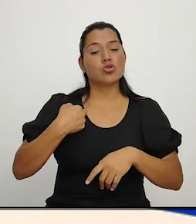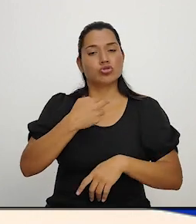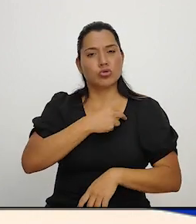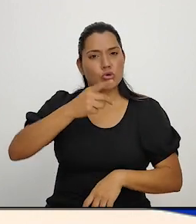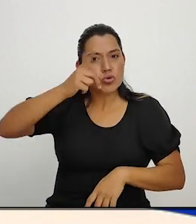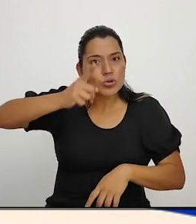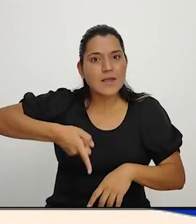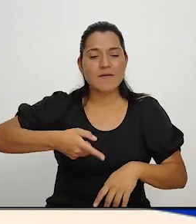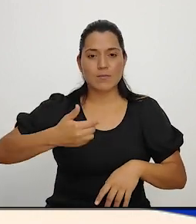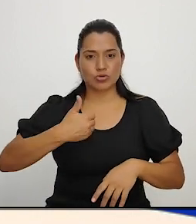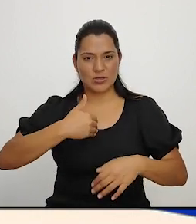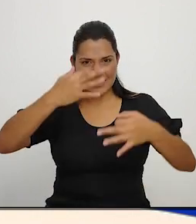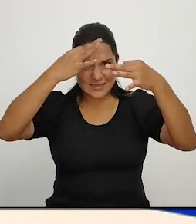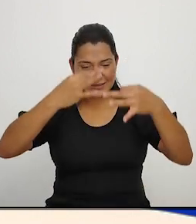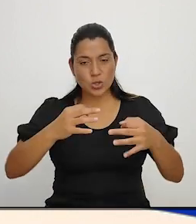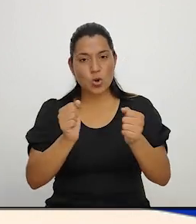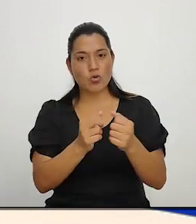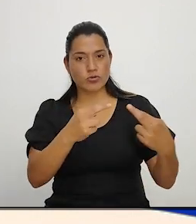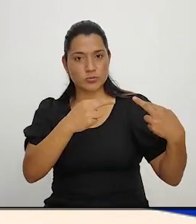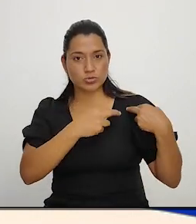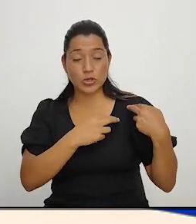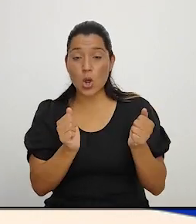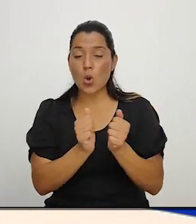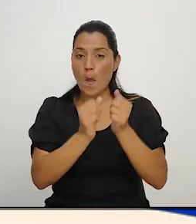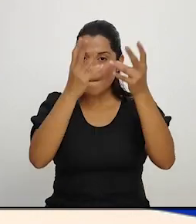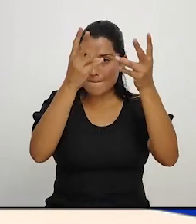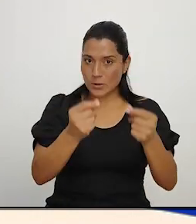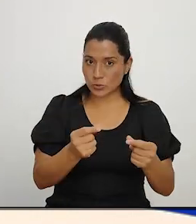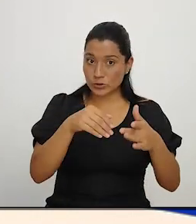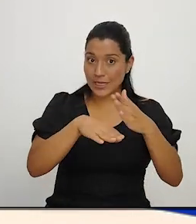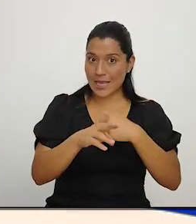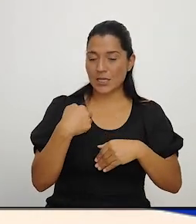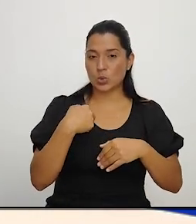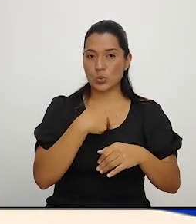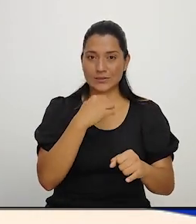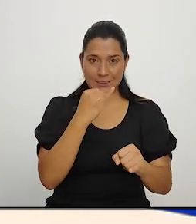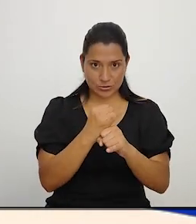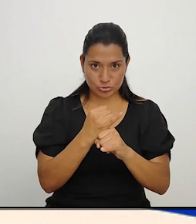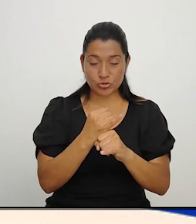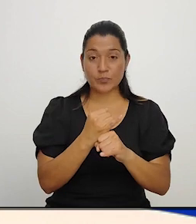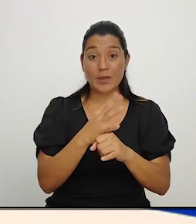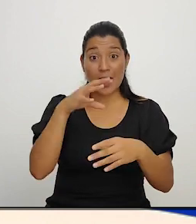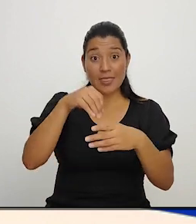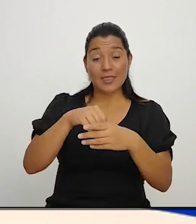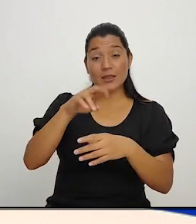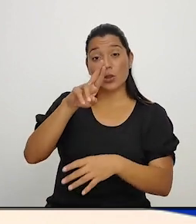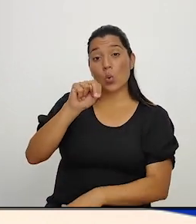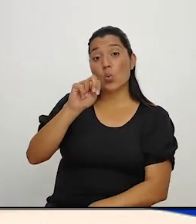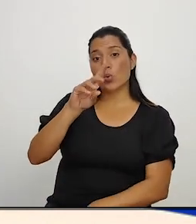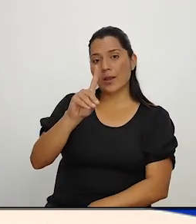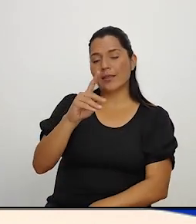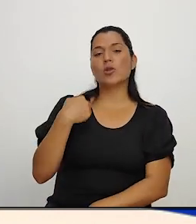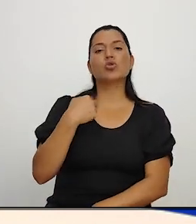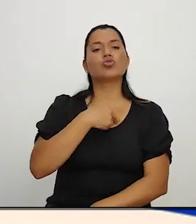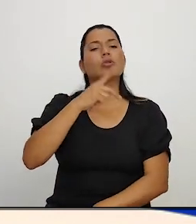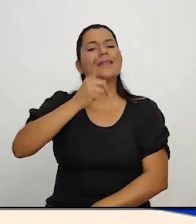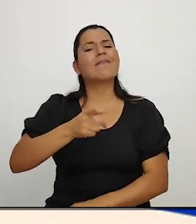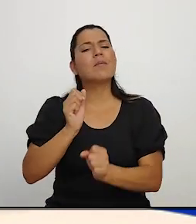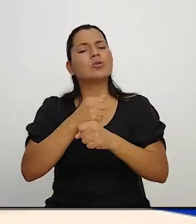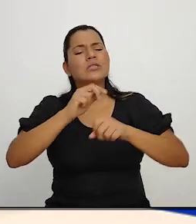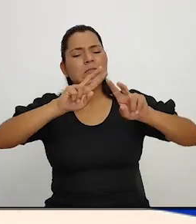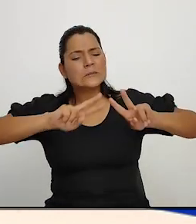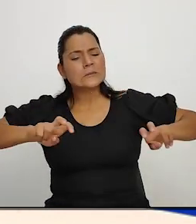actuar de manera responsable con el presupuesto institucional a lo interno de la unet debemos hacer una revisión